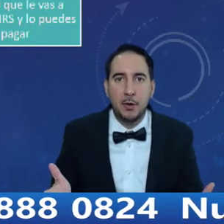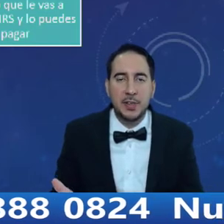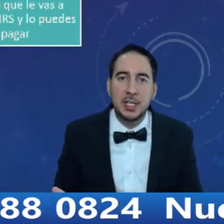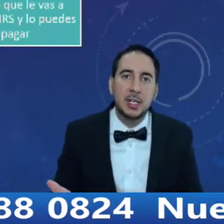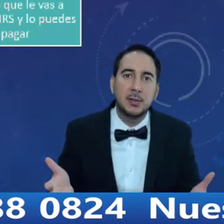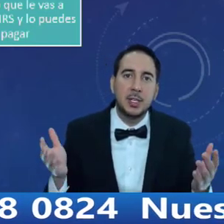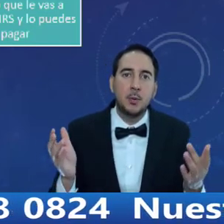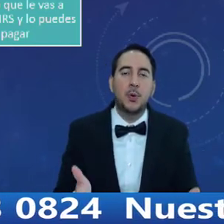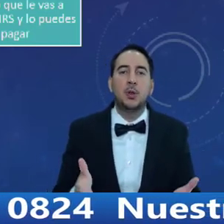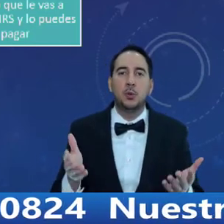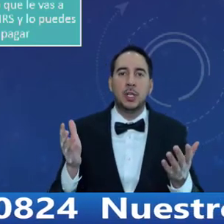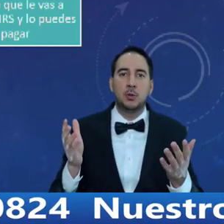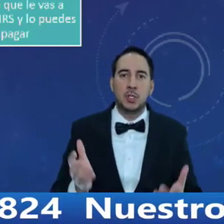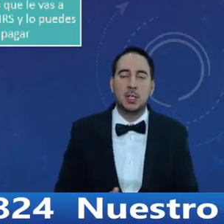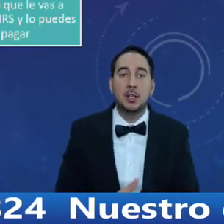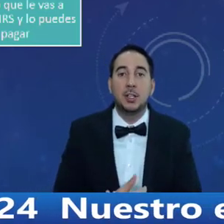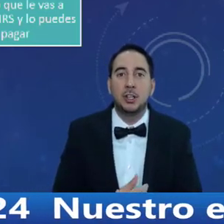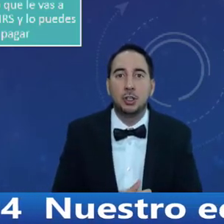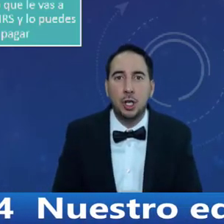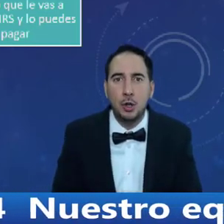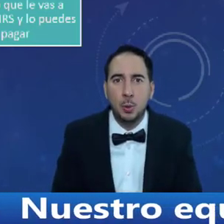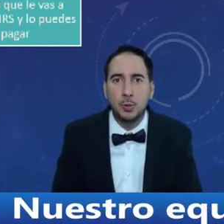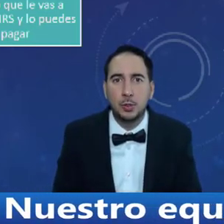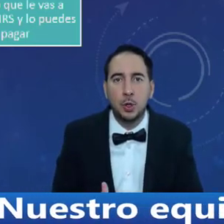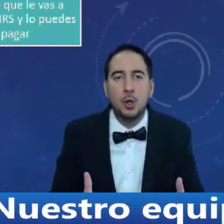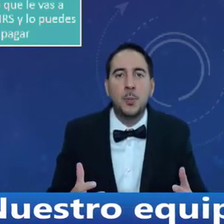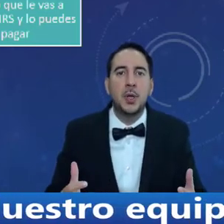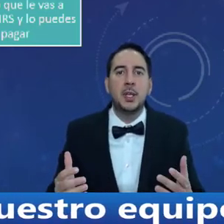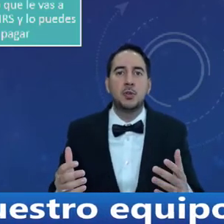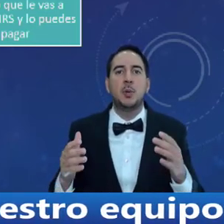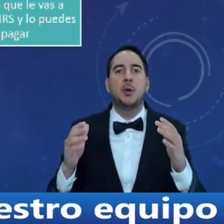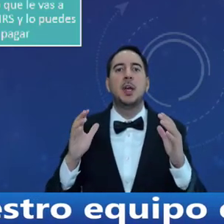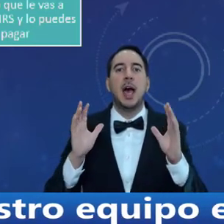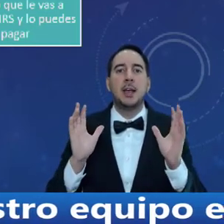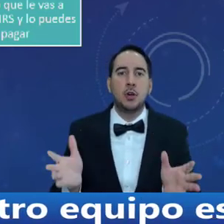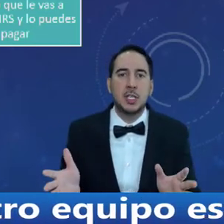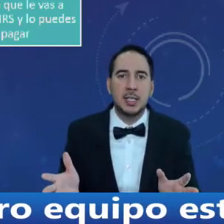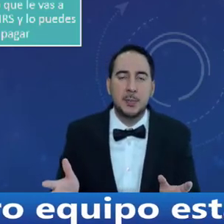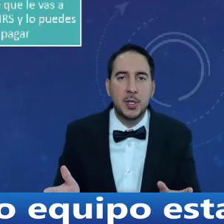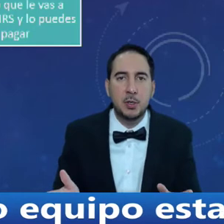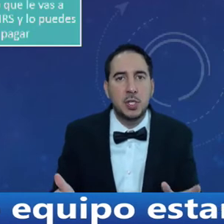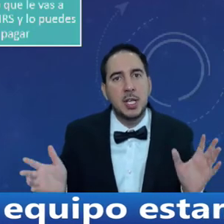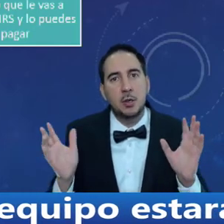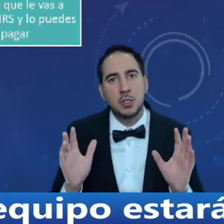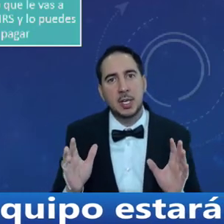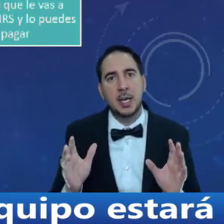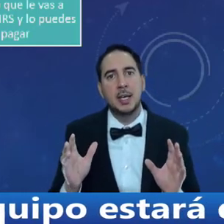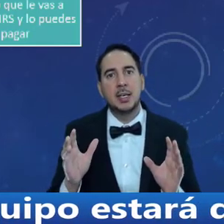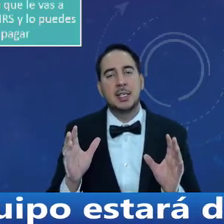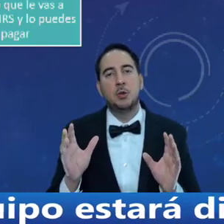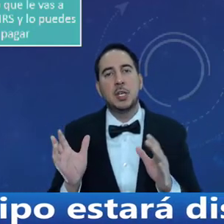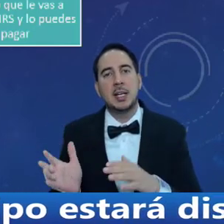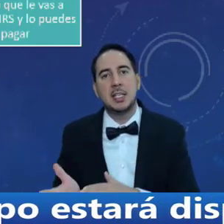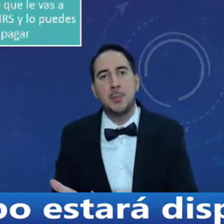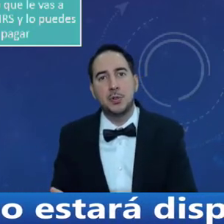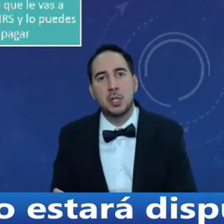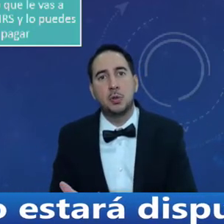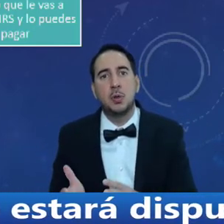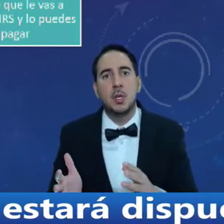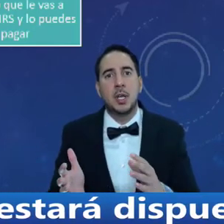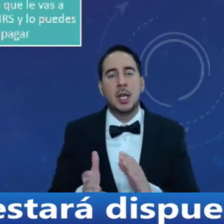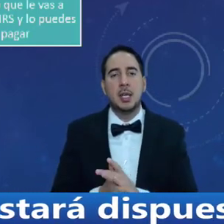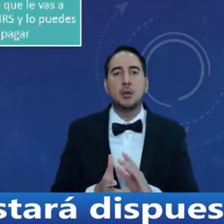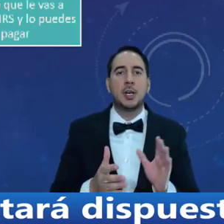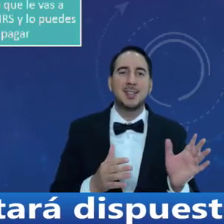es agua para la oficina. Y lo puedo deducir. Todo. Todo lo puedes deducir. Bueno, hay cosas que se pueden deducir y hay cosas que se deducen al 100